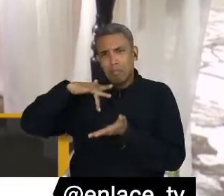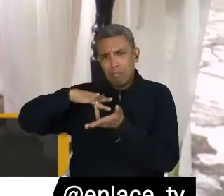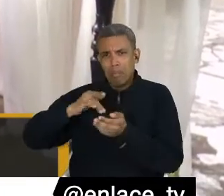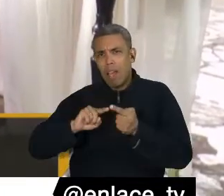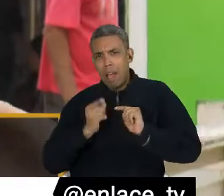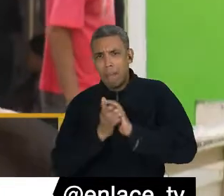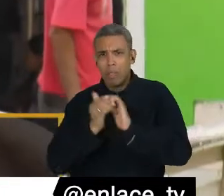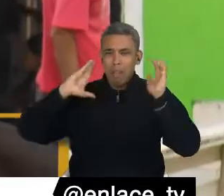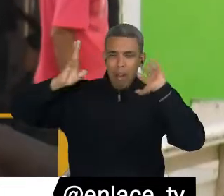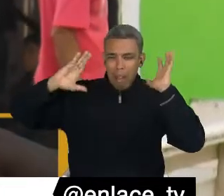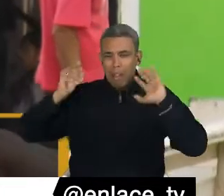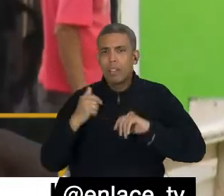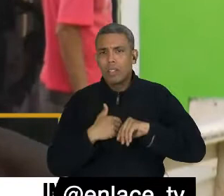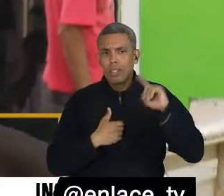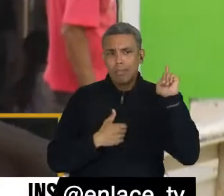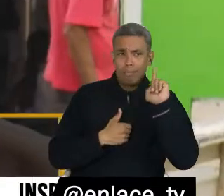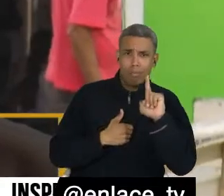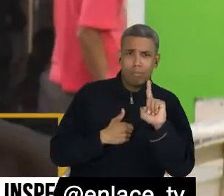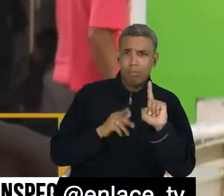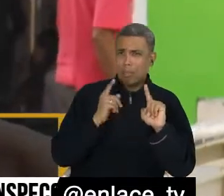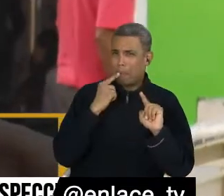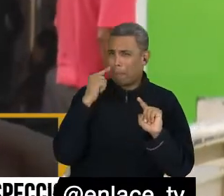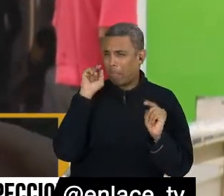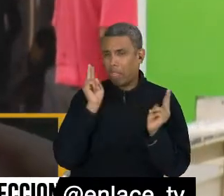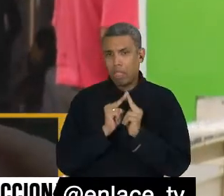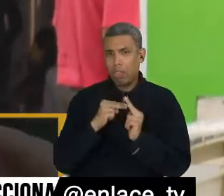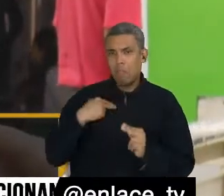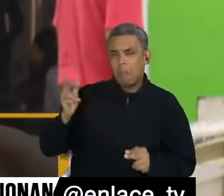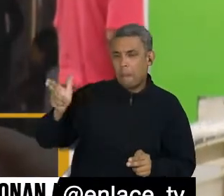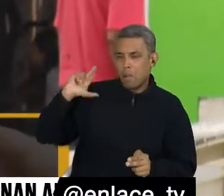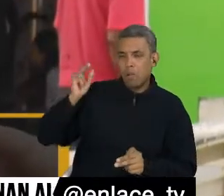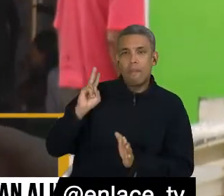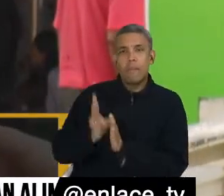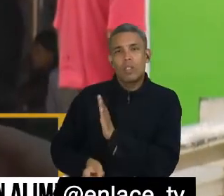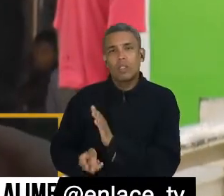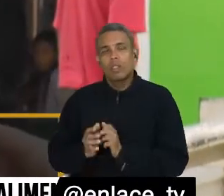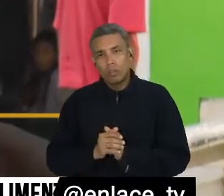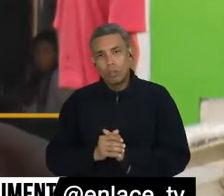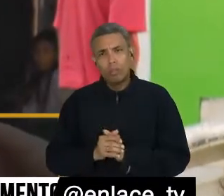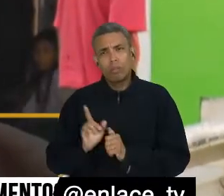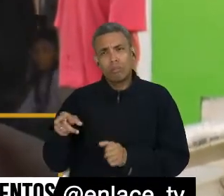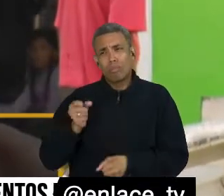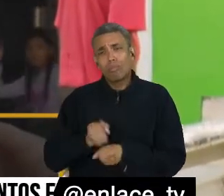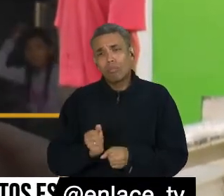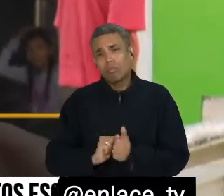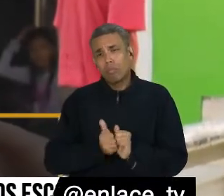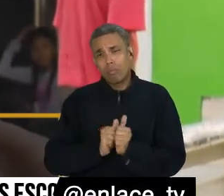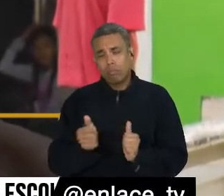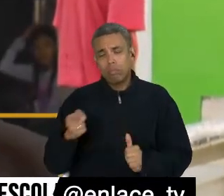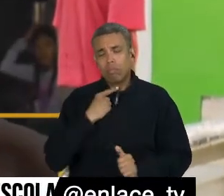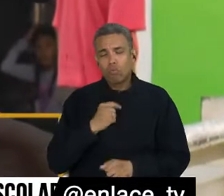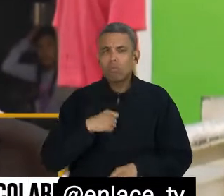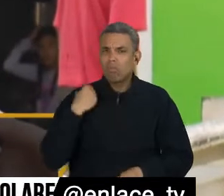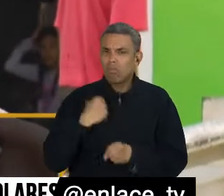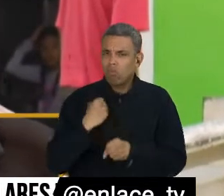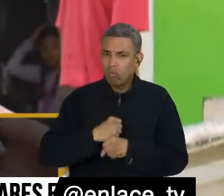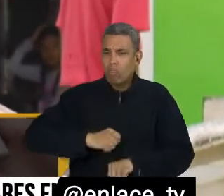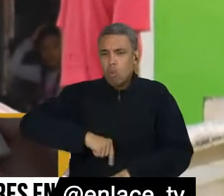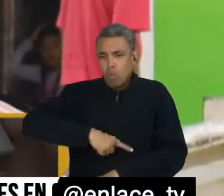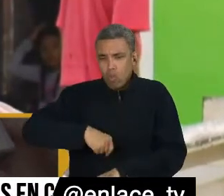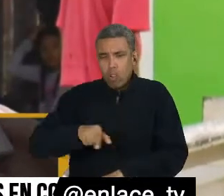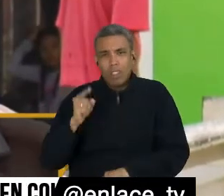desconocido. Sí, claro, él era deportista y se dedicaba a la obra blanca. Era muy, muy trabajador, le